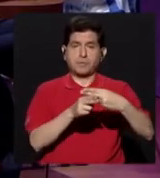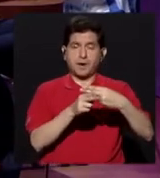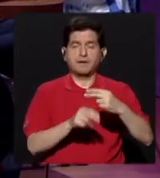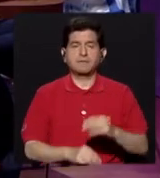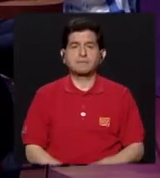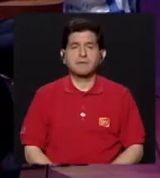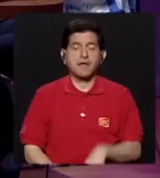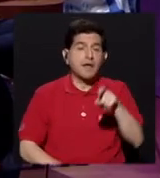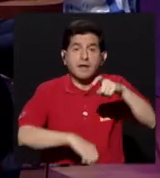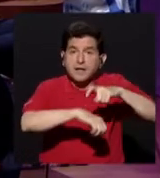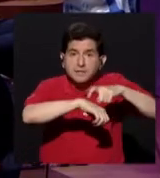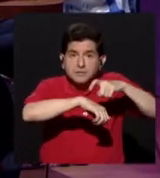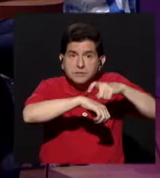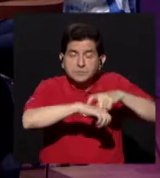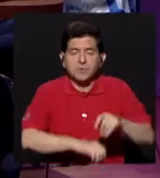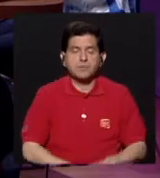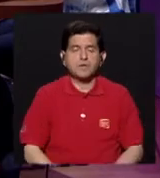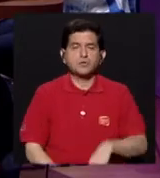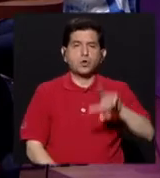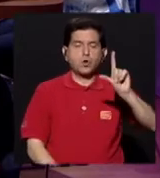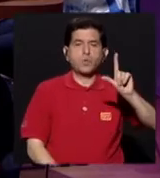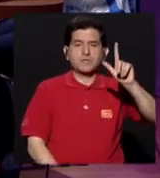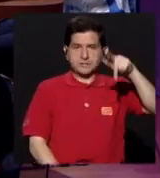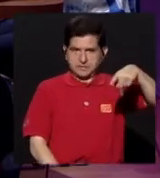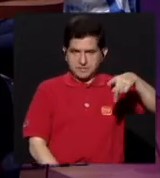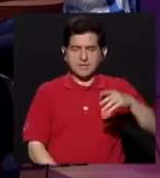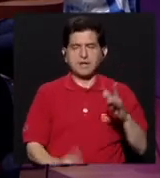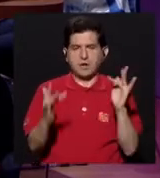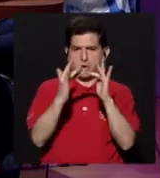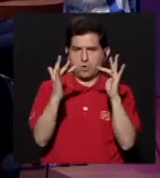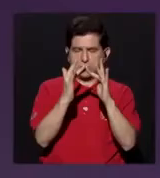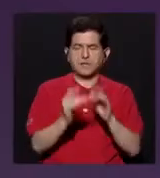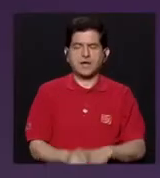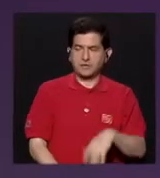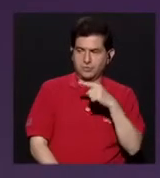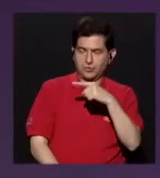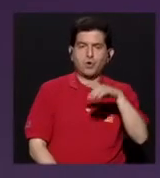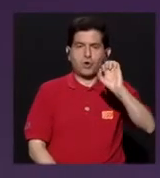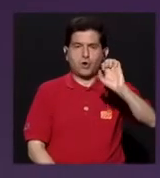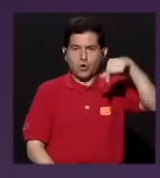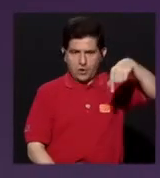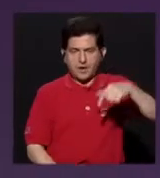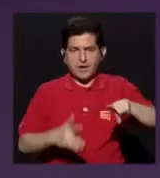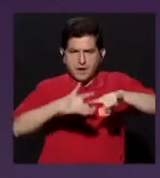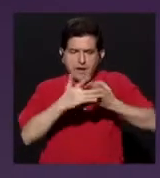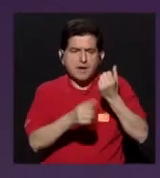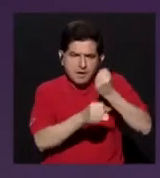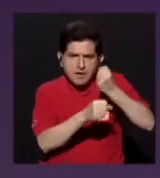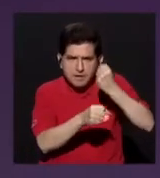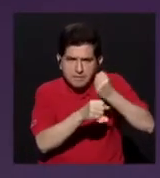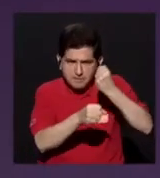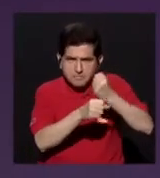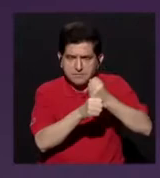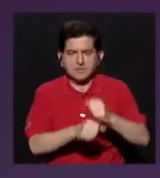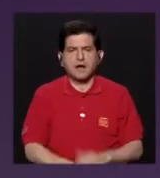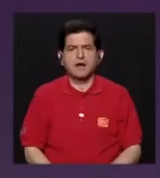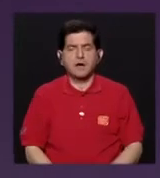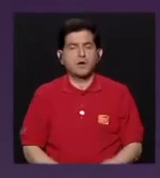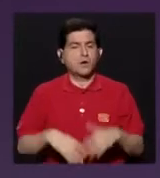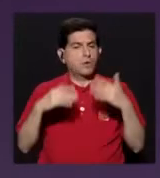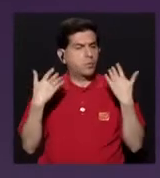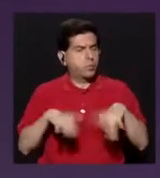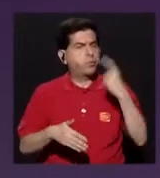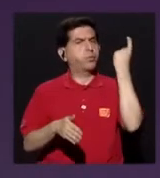Entonces en ese momento Luis Perelman me pone en contacto con Eric, iniciamos este trabajo que fue un trabajo